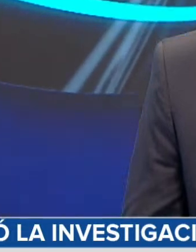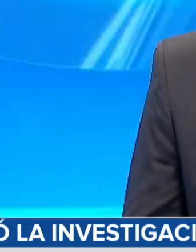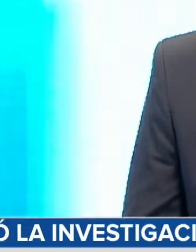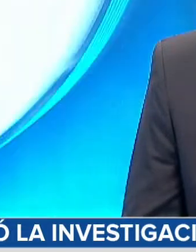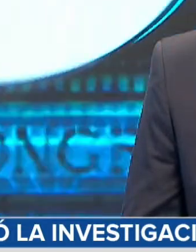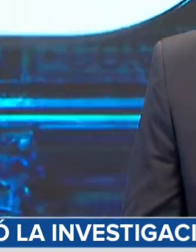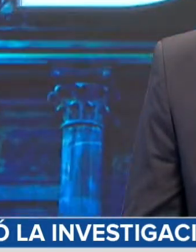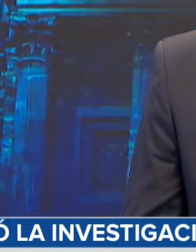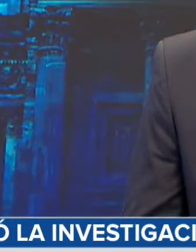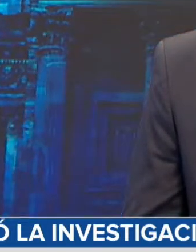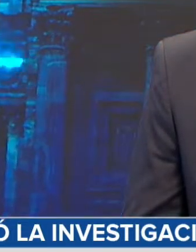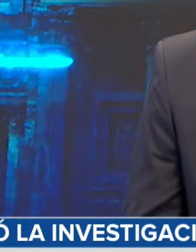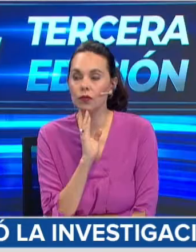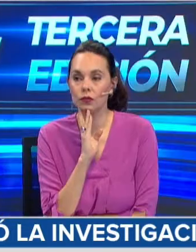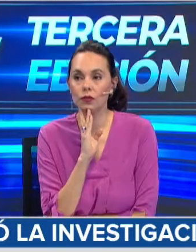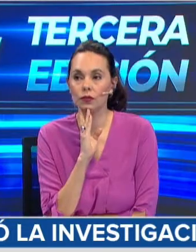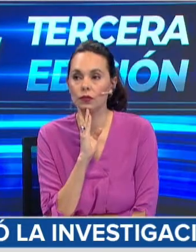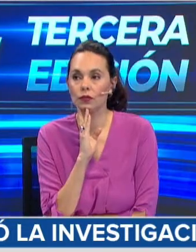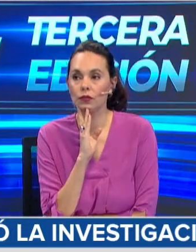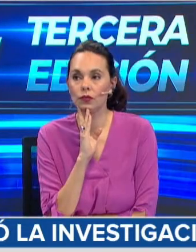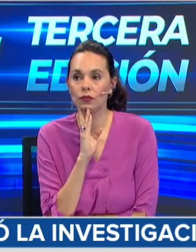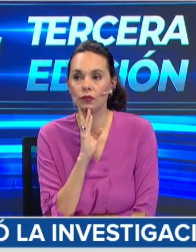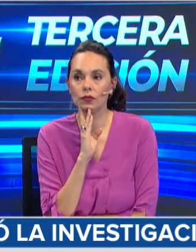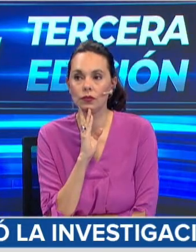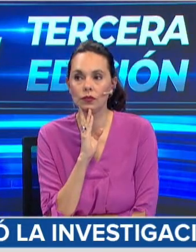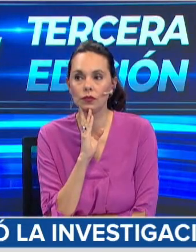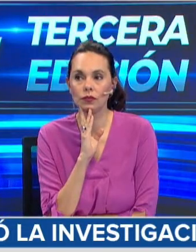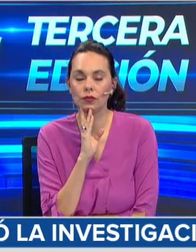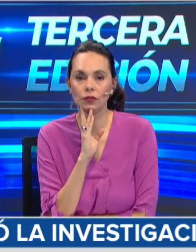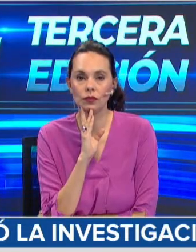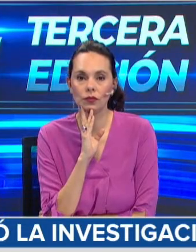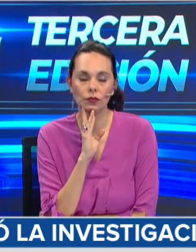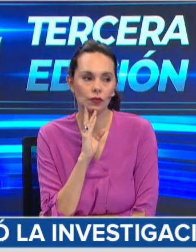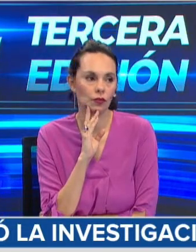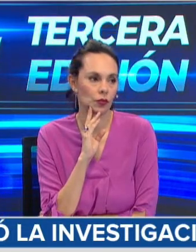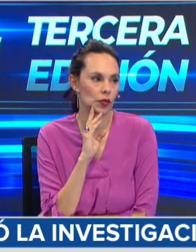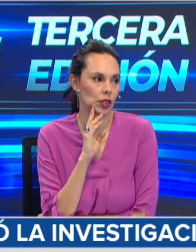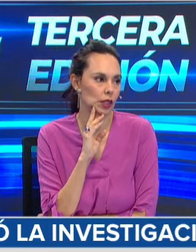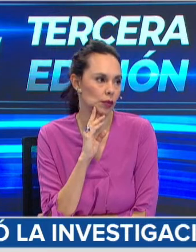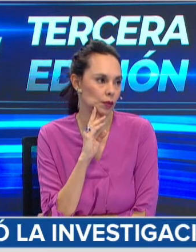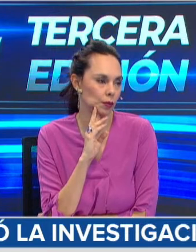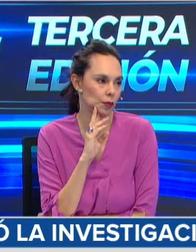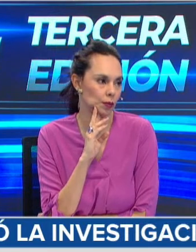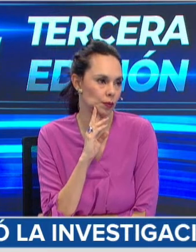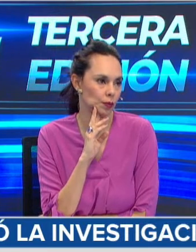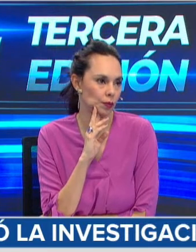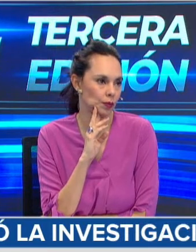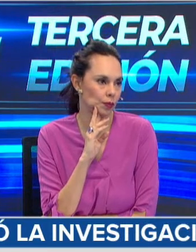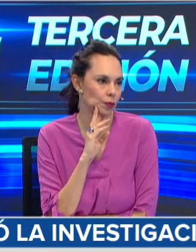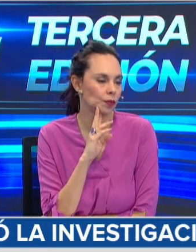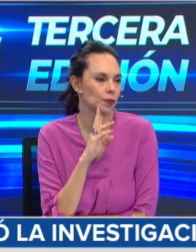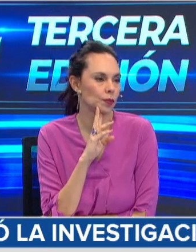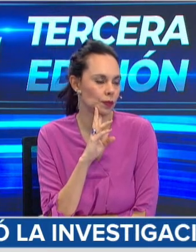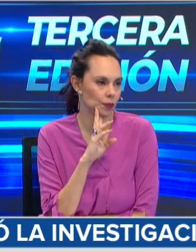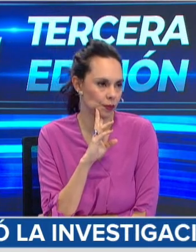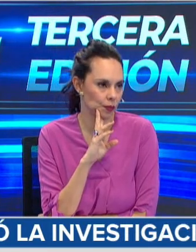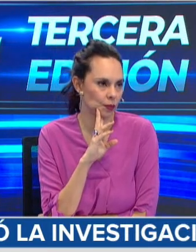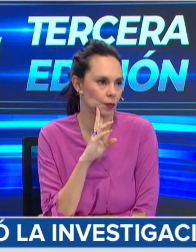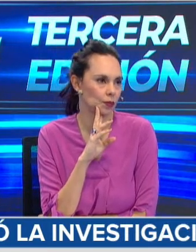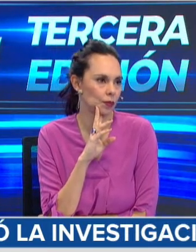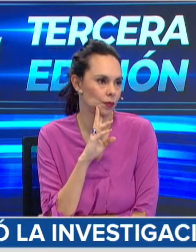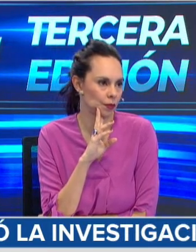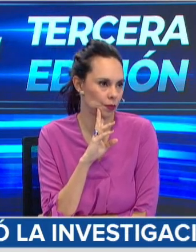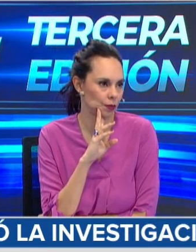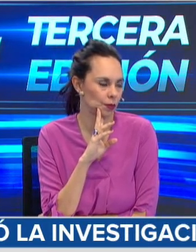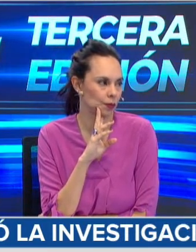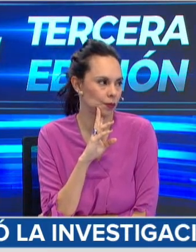porque en esa cautelar la Corte estableció un porcentaje, creo que fue 2,95. Sí, que nunca quedó claro. Es intermedio, ¿no? Entre el 2,35,